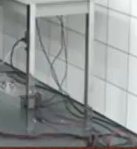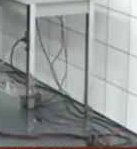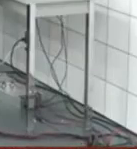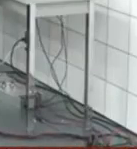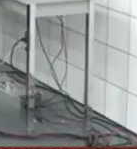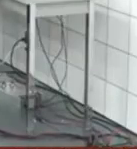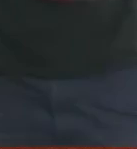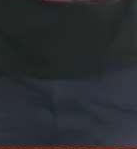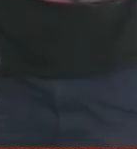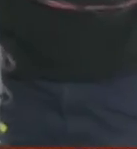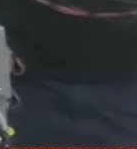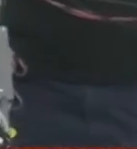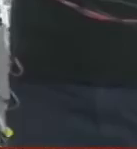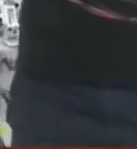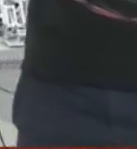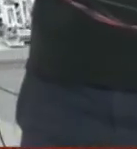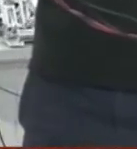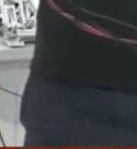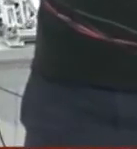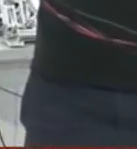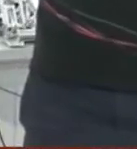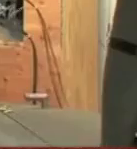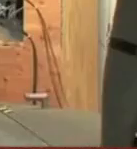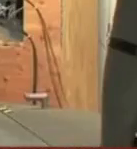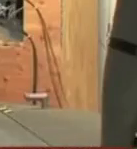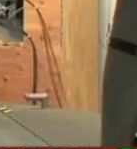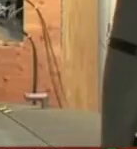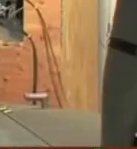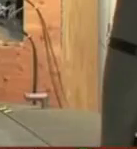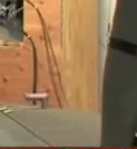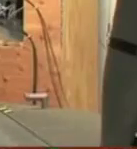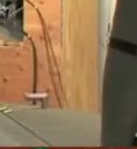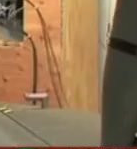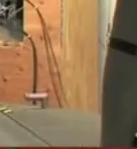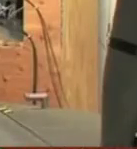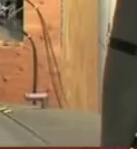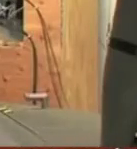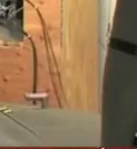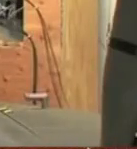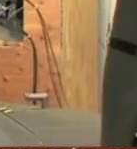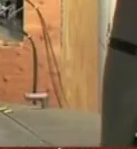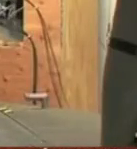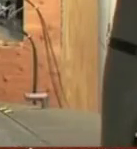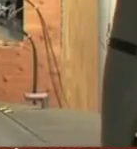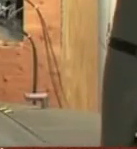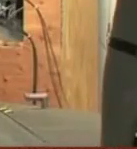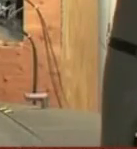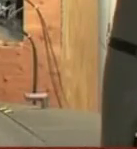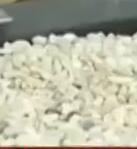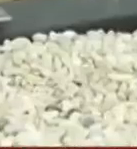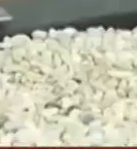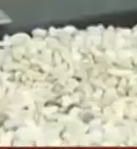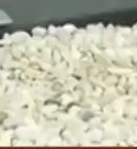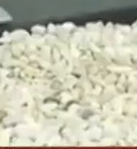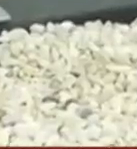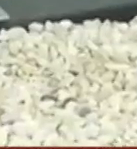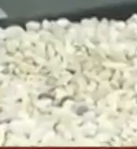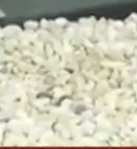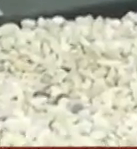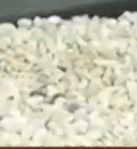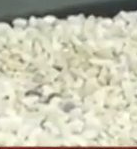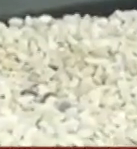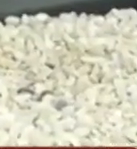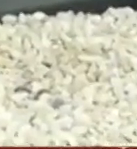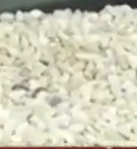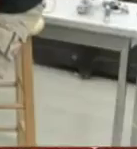ejemplo, exoesqueletos mecánicos, que, como recuerdas, Omar, explicamos, son esqueletos que van por fuera para poder ayudar a